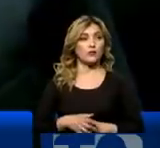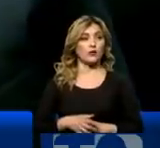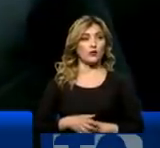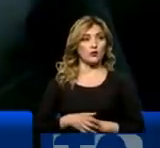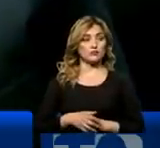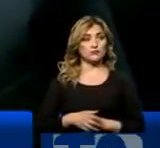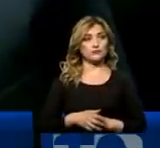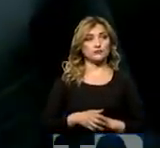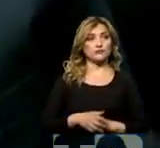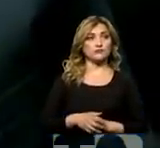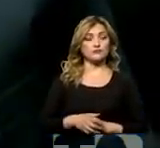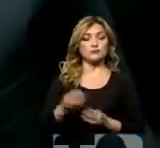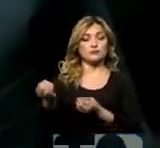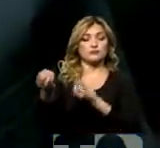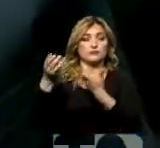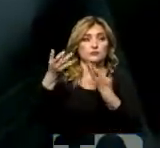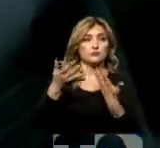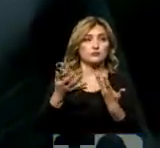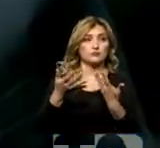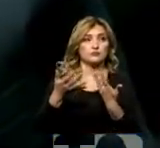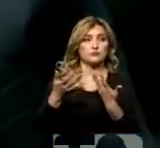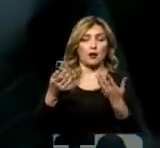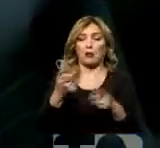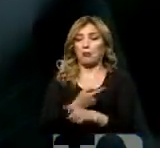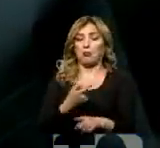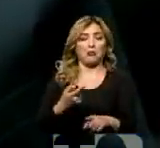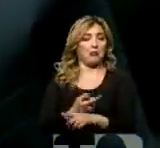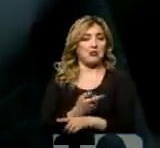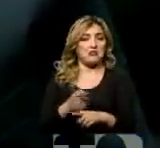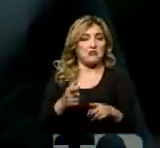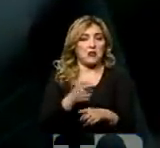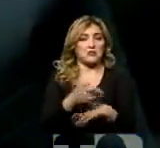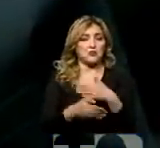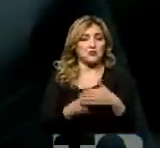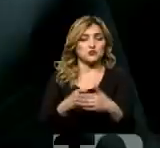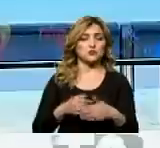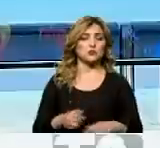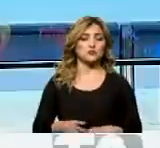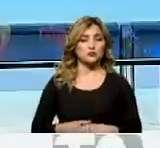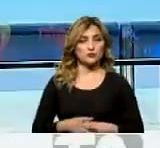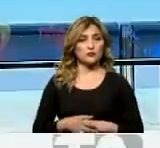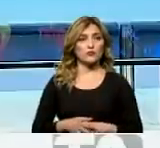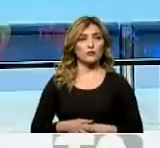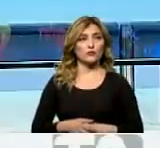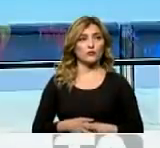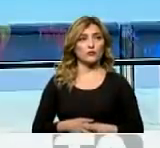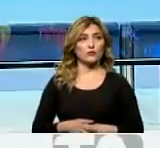tengo, trastoca totalmente lo que dice el proceso Balda.